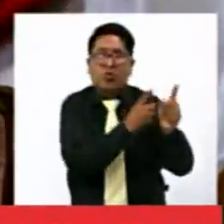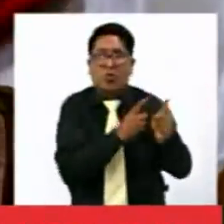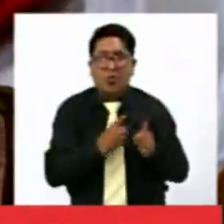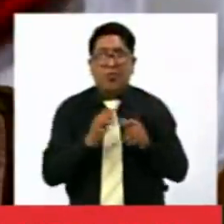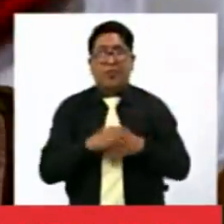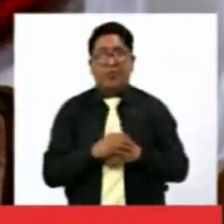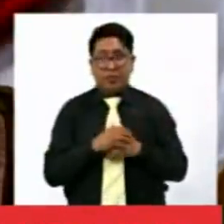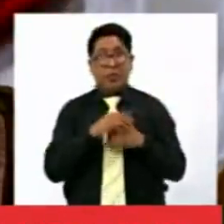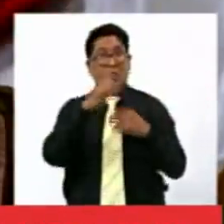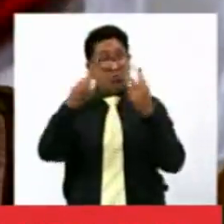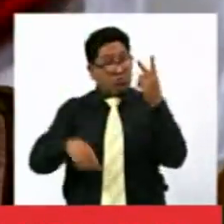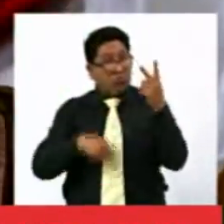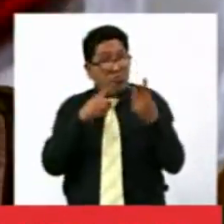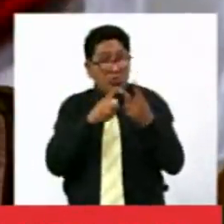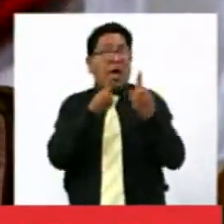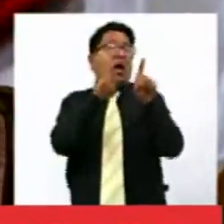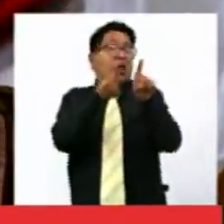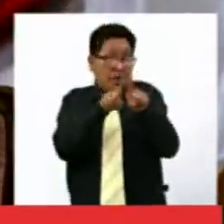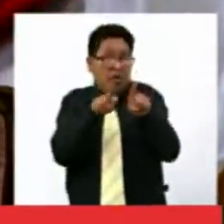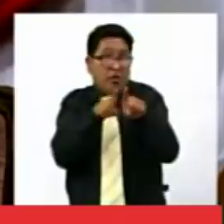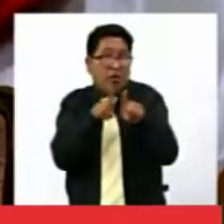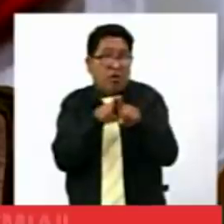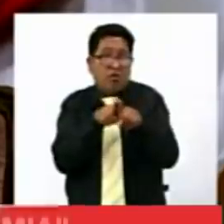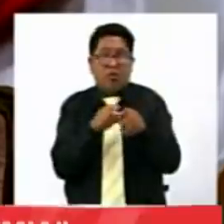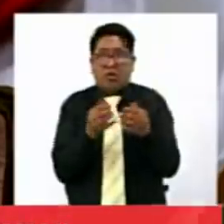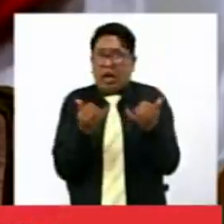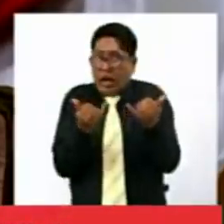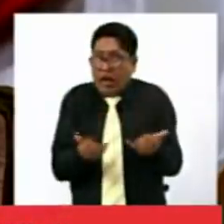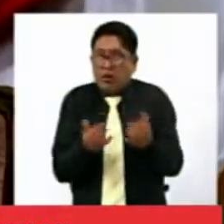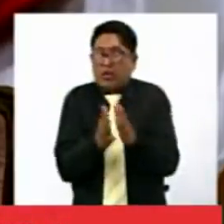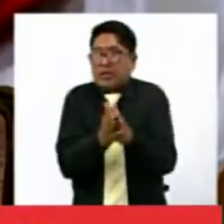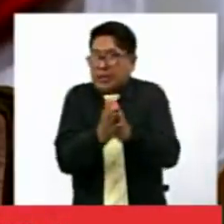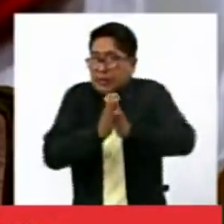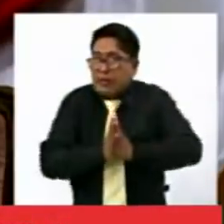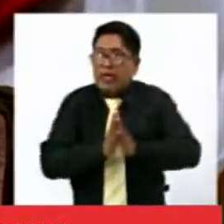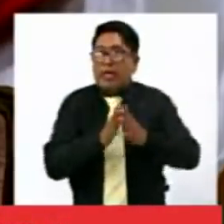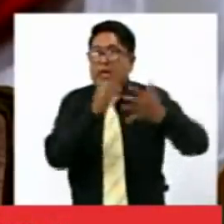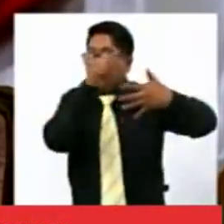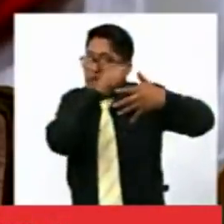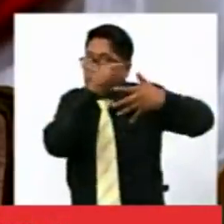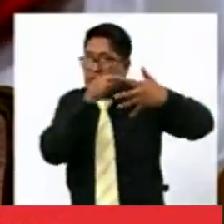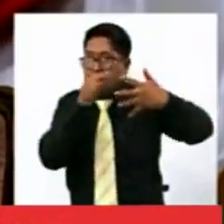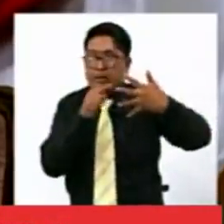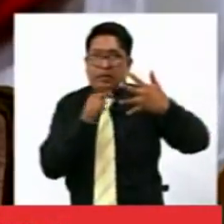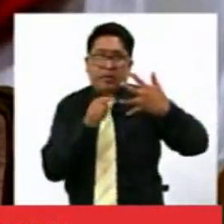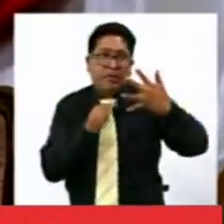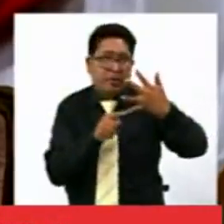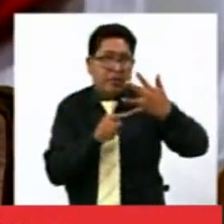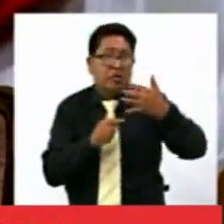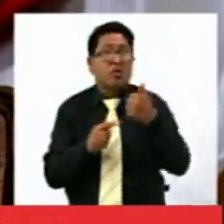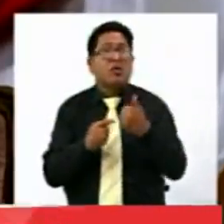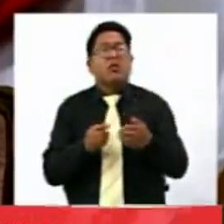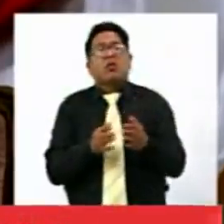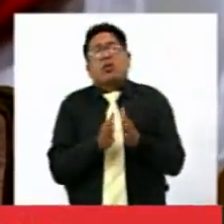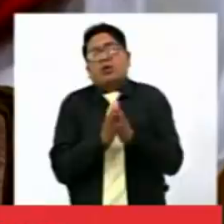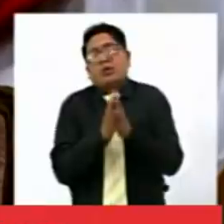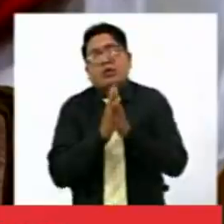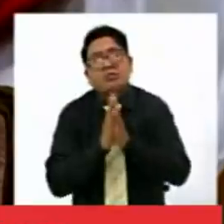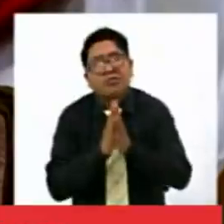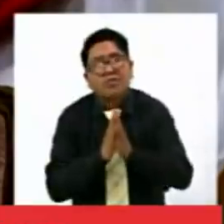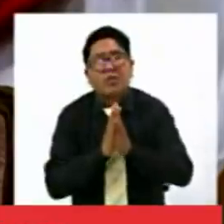lado esta noche quiero hacer cinco pedidos importantes a la población le pido que trate de salir